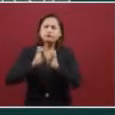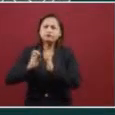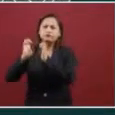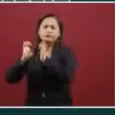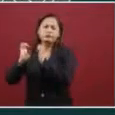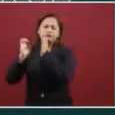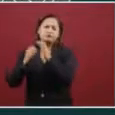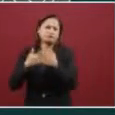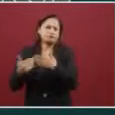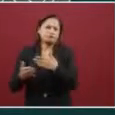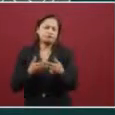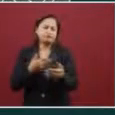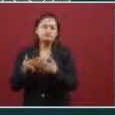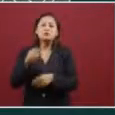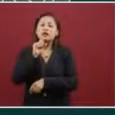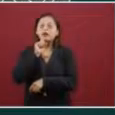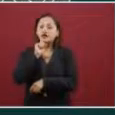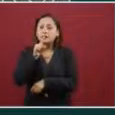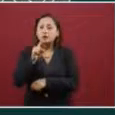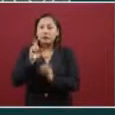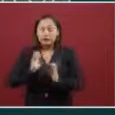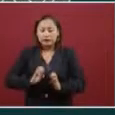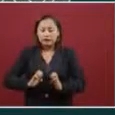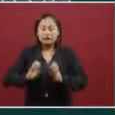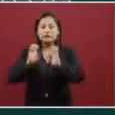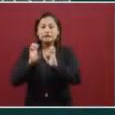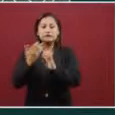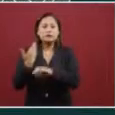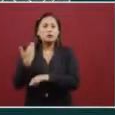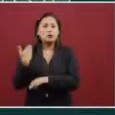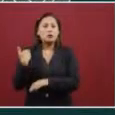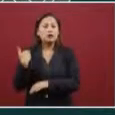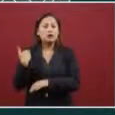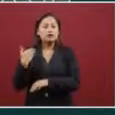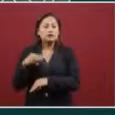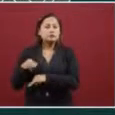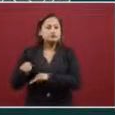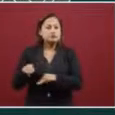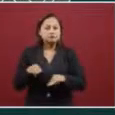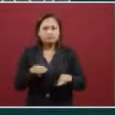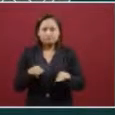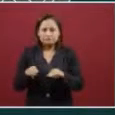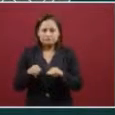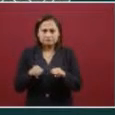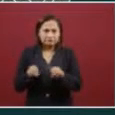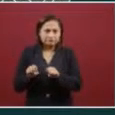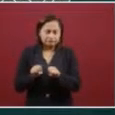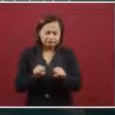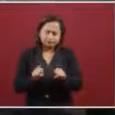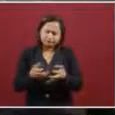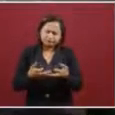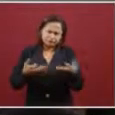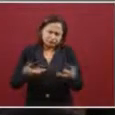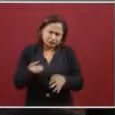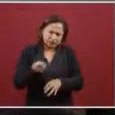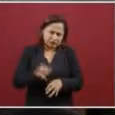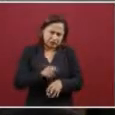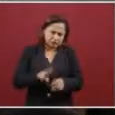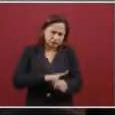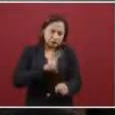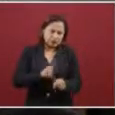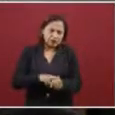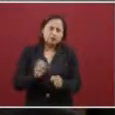como la reestructuración de los edificios que han tenido en movimiento por el suelo mismo del aeropuerto